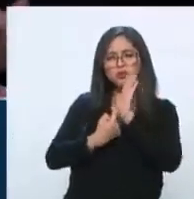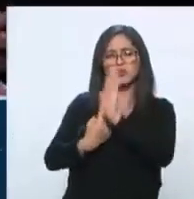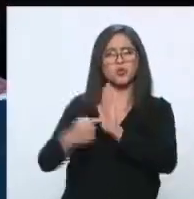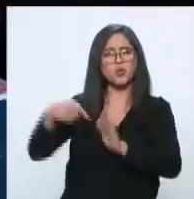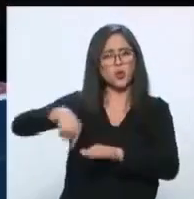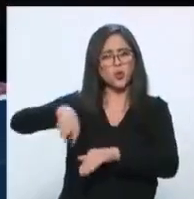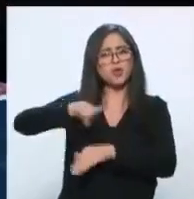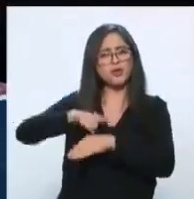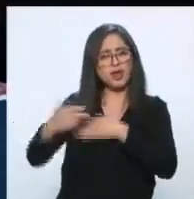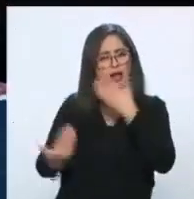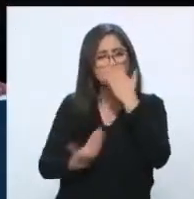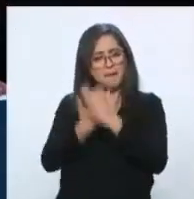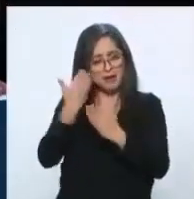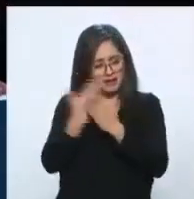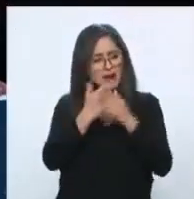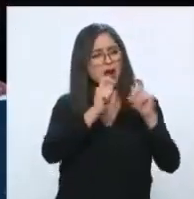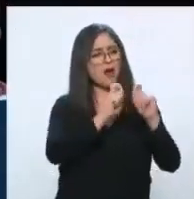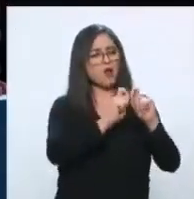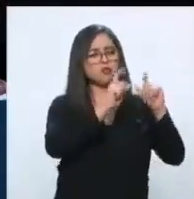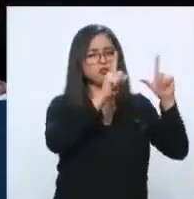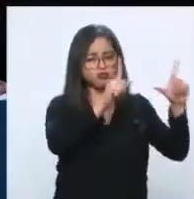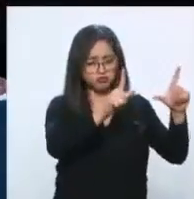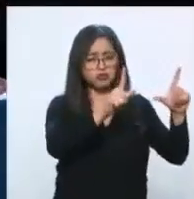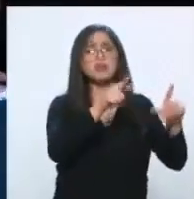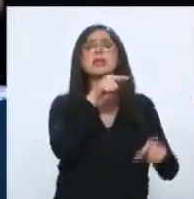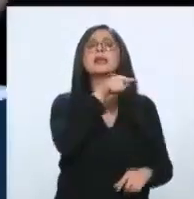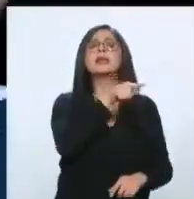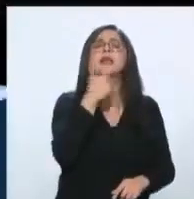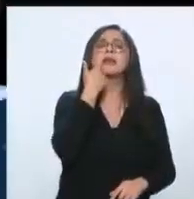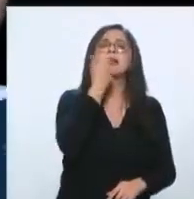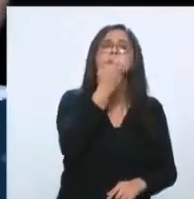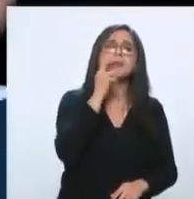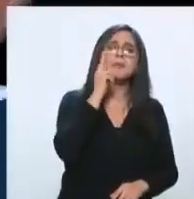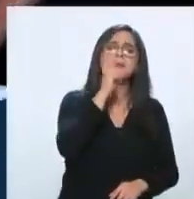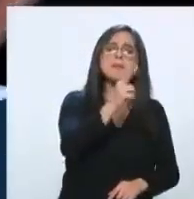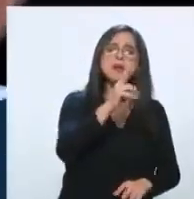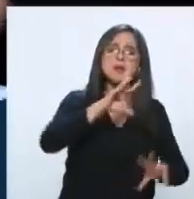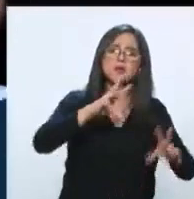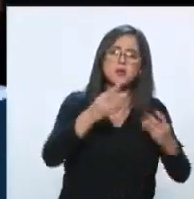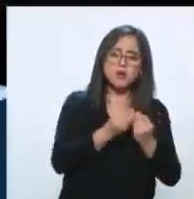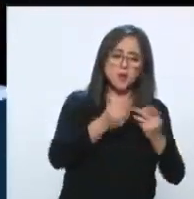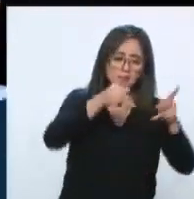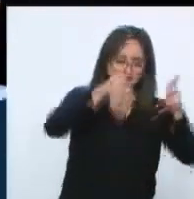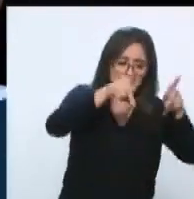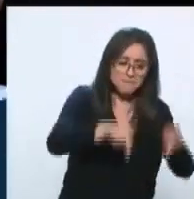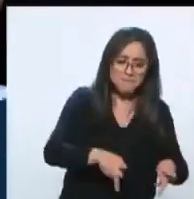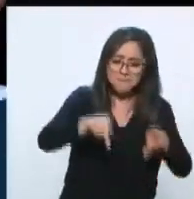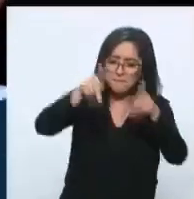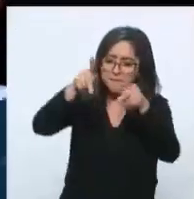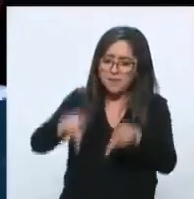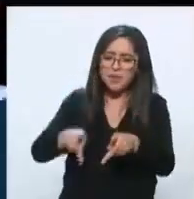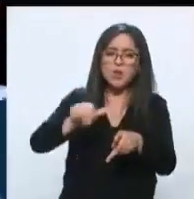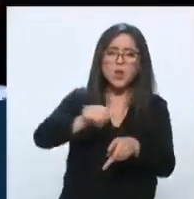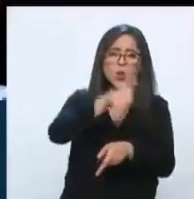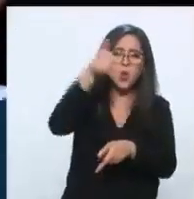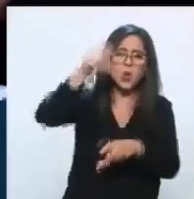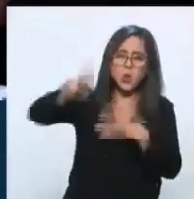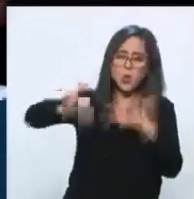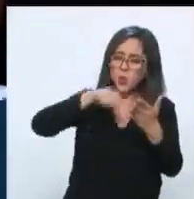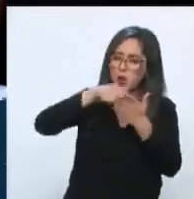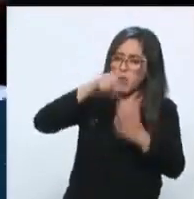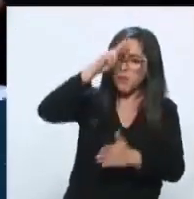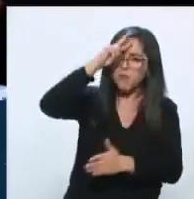mañana, tenemos en primer lugar esta gráfica del Registro Nacional de Fosas Clandestinas y Cuerpos Exhumados, en donde podemos